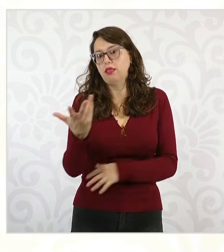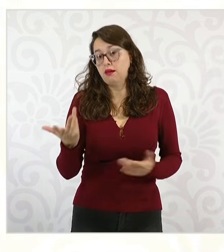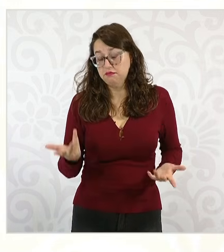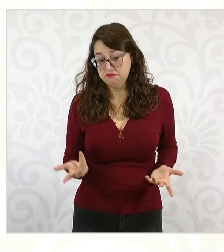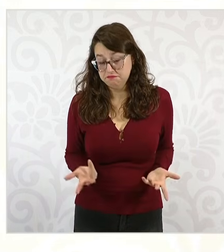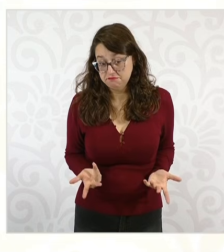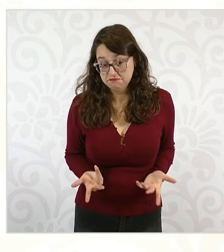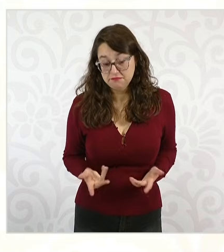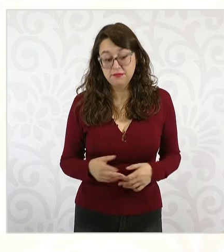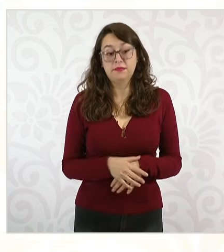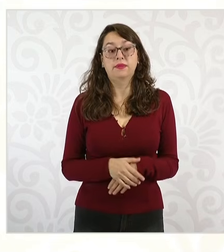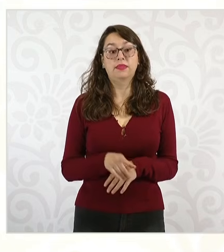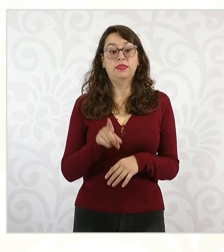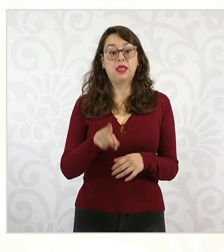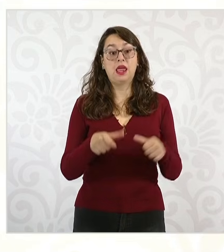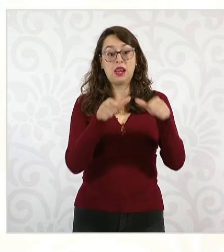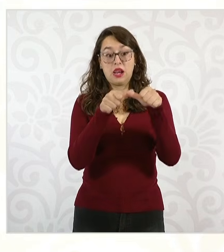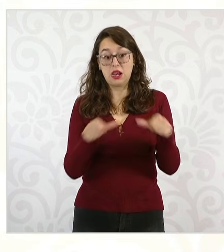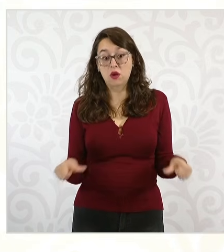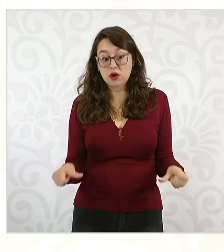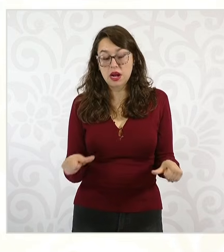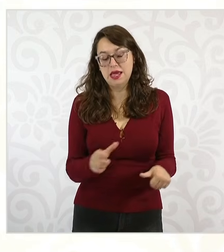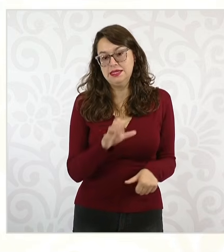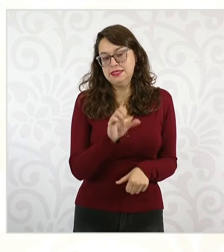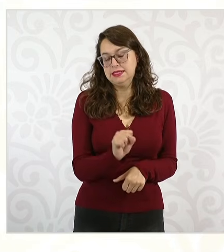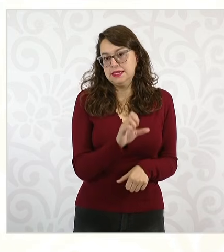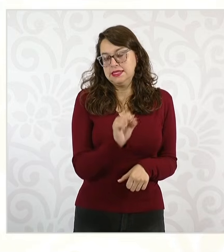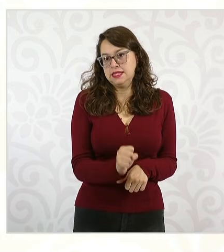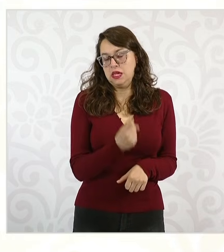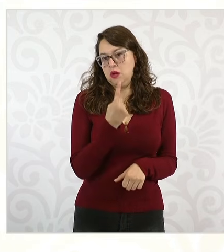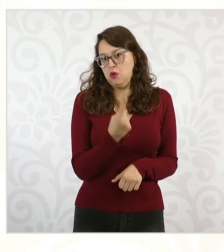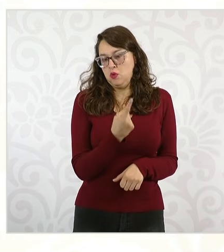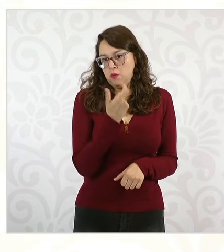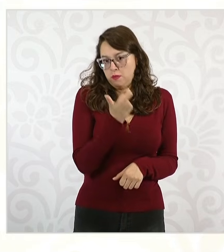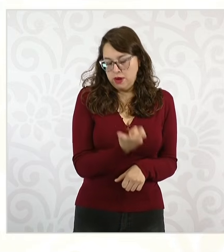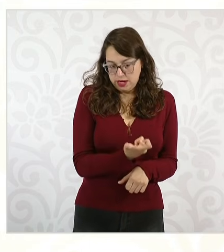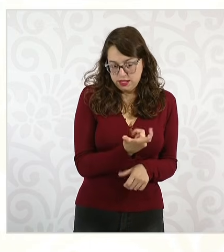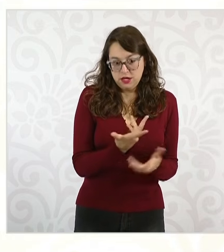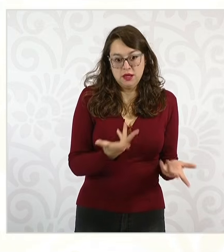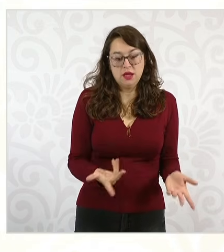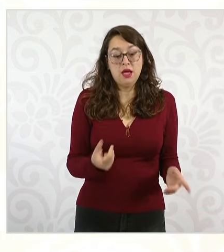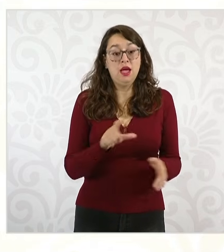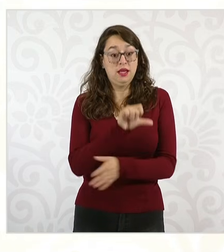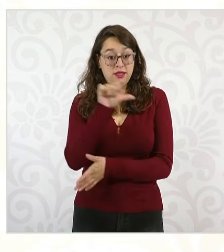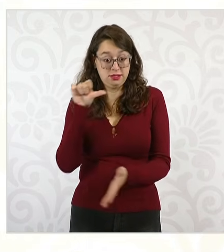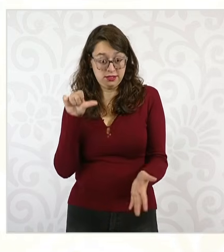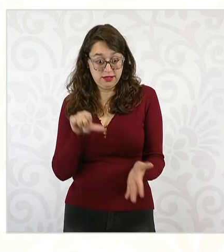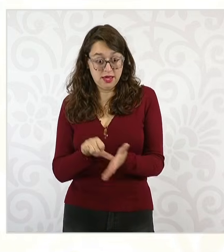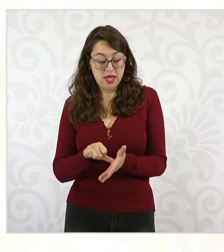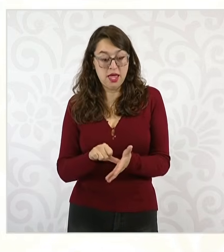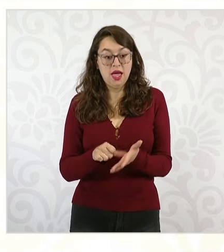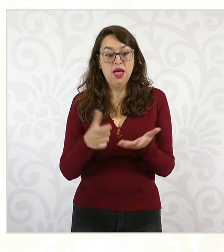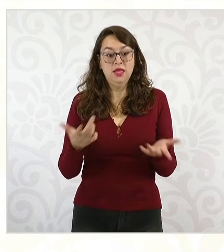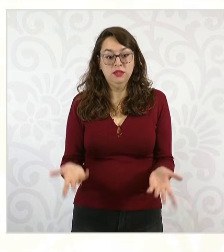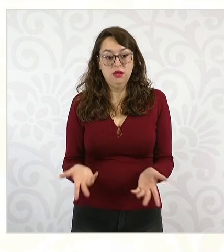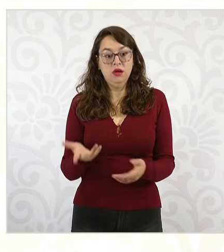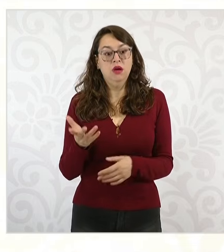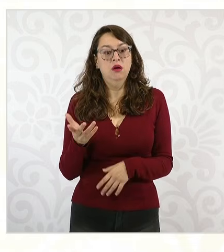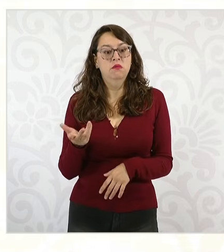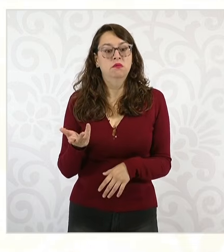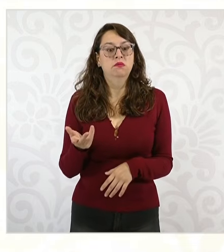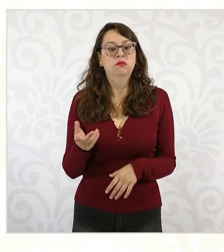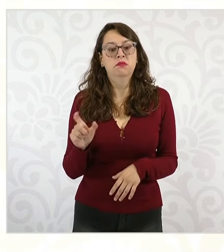41.57, mientras que en Bodega Aurrerá lo podemos encontrar arriba de 61 pesos. En el caso de centro, en Superiste lo hemos encontrado